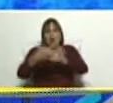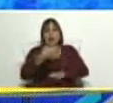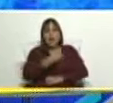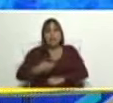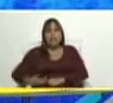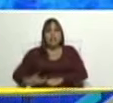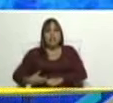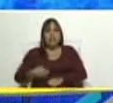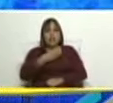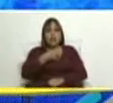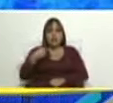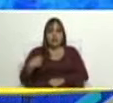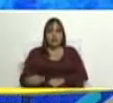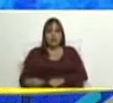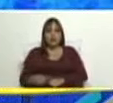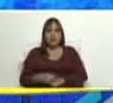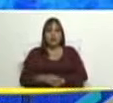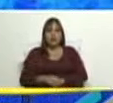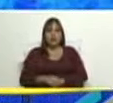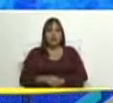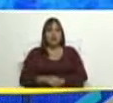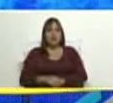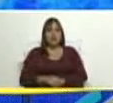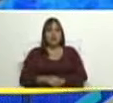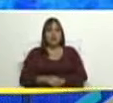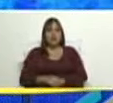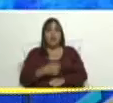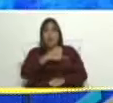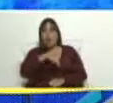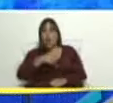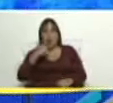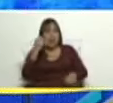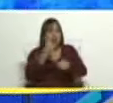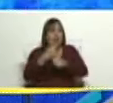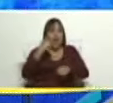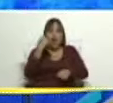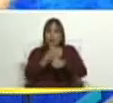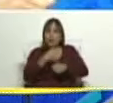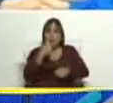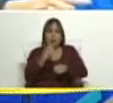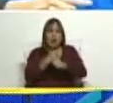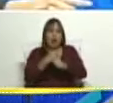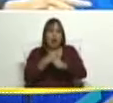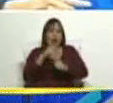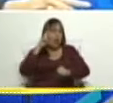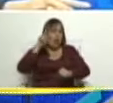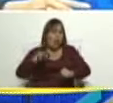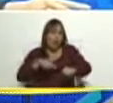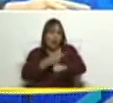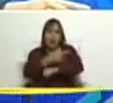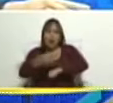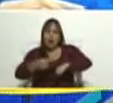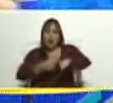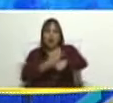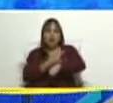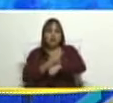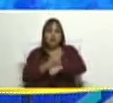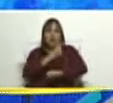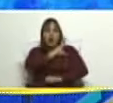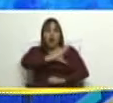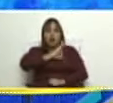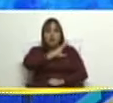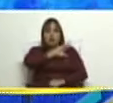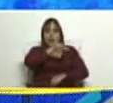Jinping. Y allí tuvimos una larga jornada con la Comisión Nacional